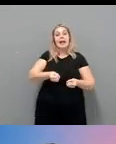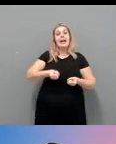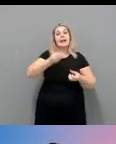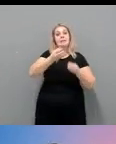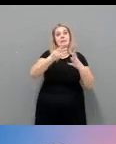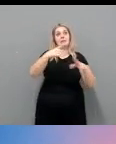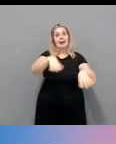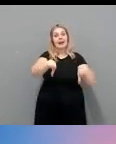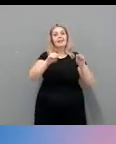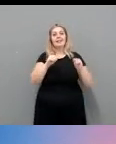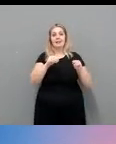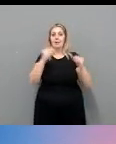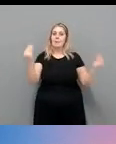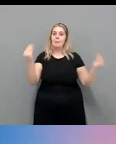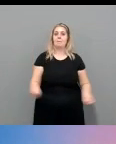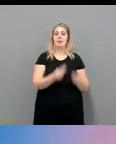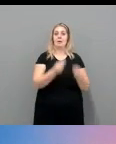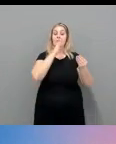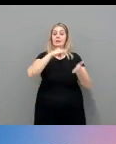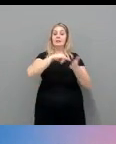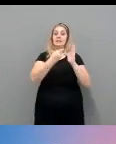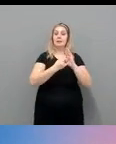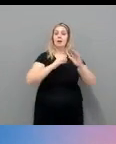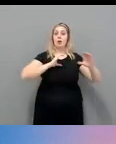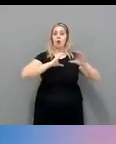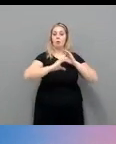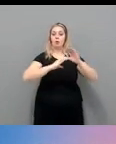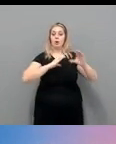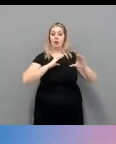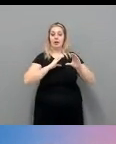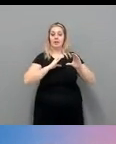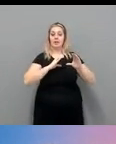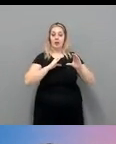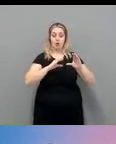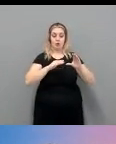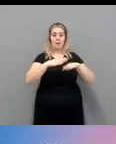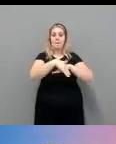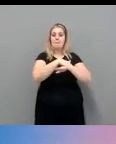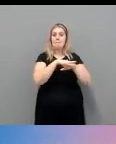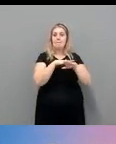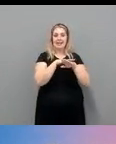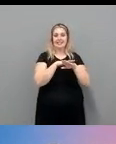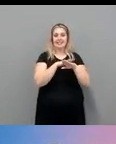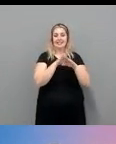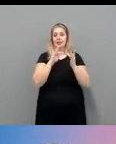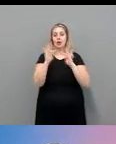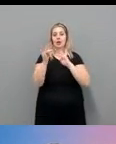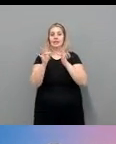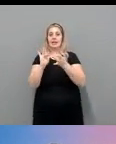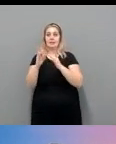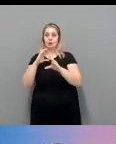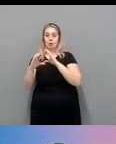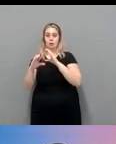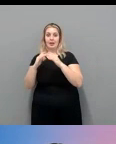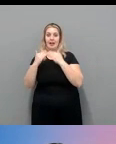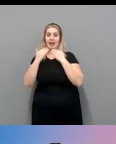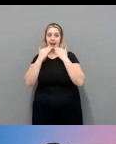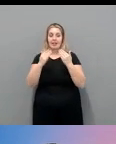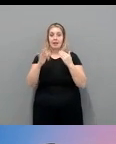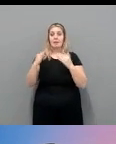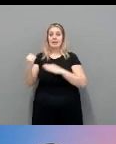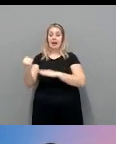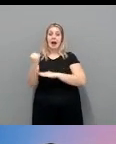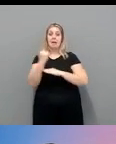el receptivo. Al utilizar el sistema de comunicación como base en los intercambios comunicativos y como apoyo